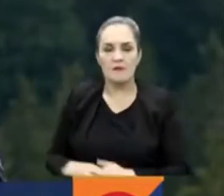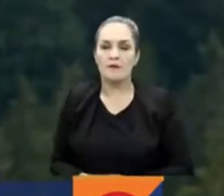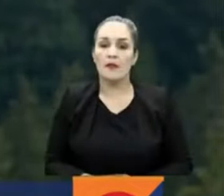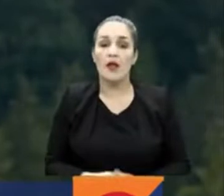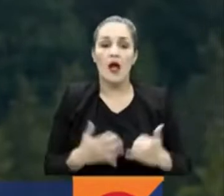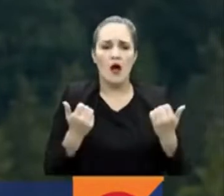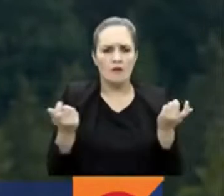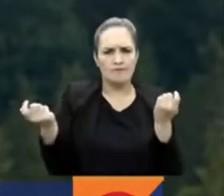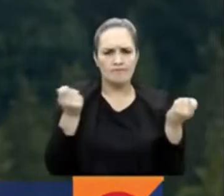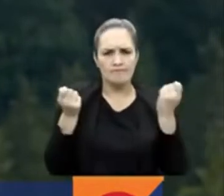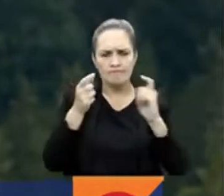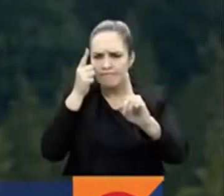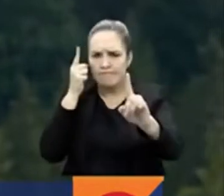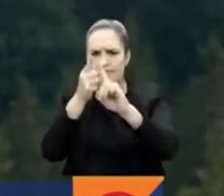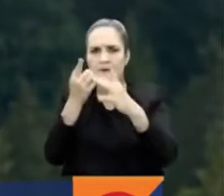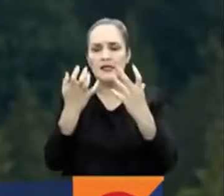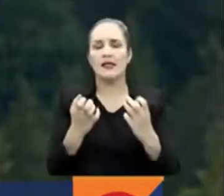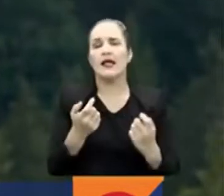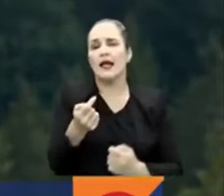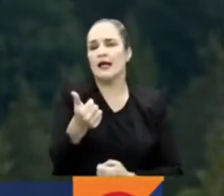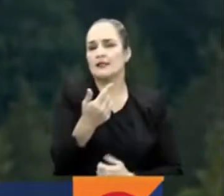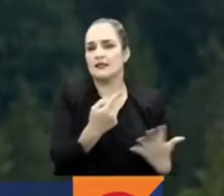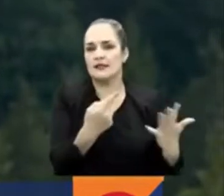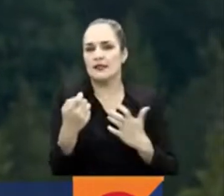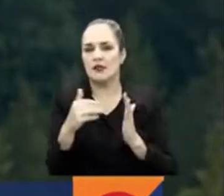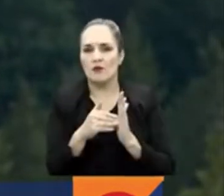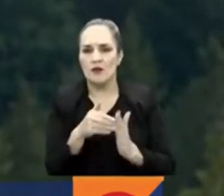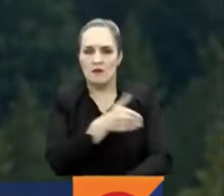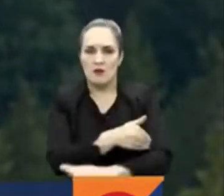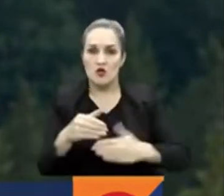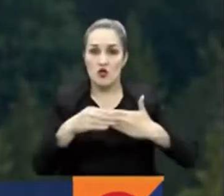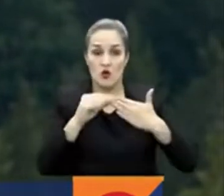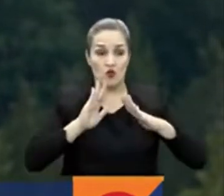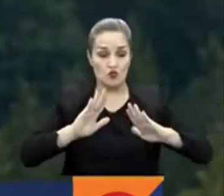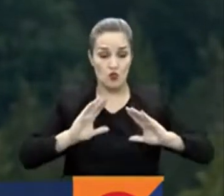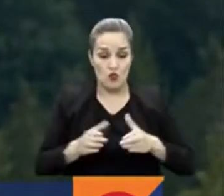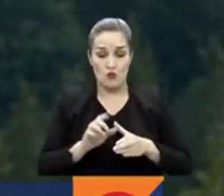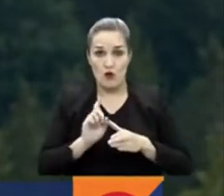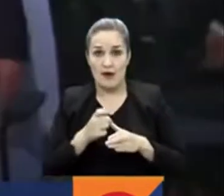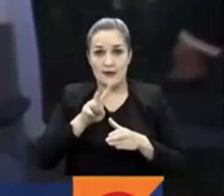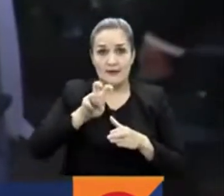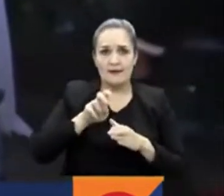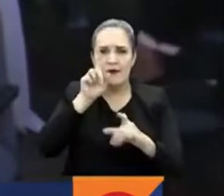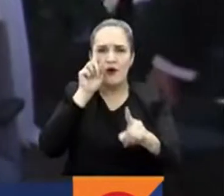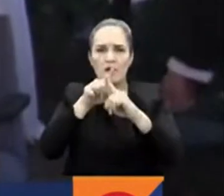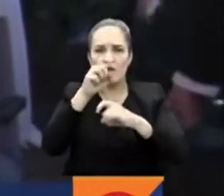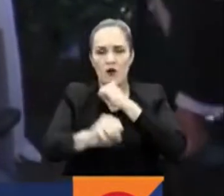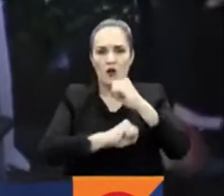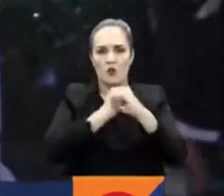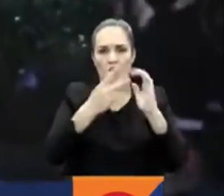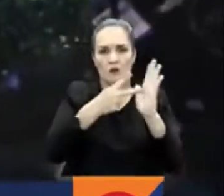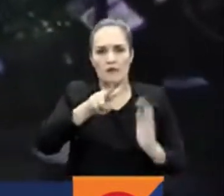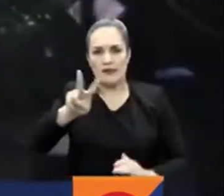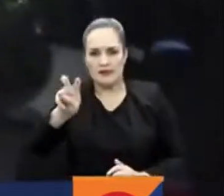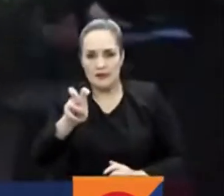es movilizar casi 600 mil millones de dólares del G7 para el año 2027.